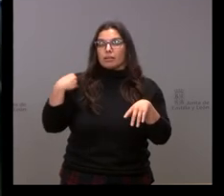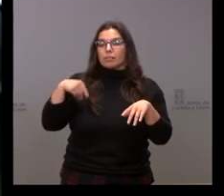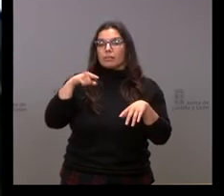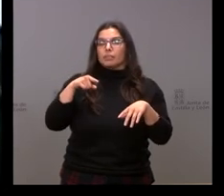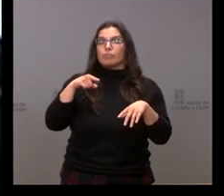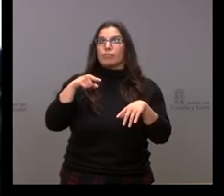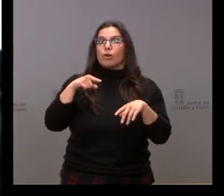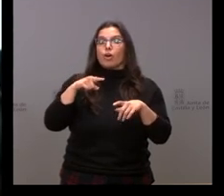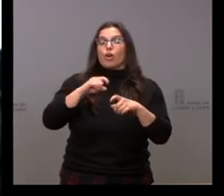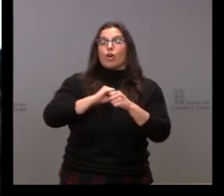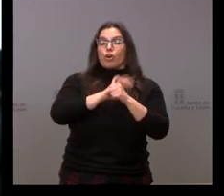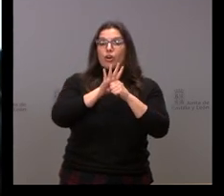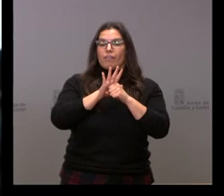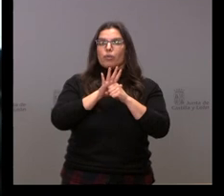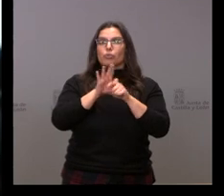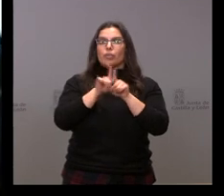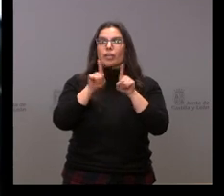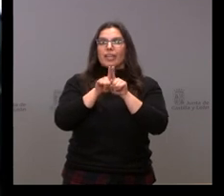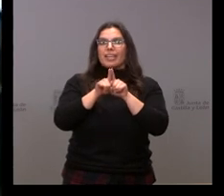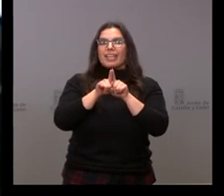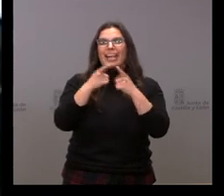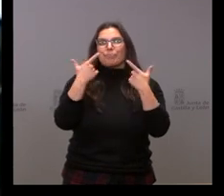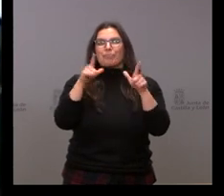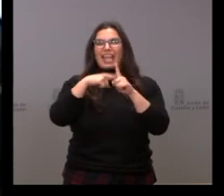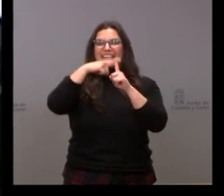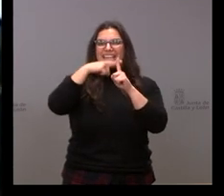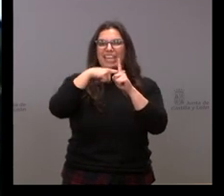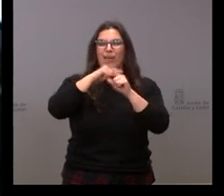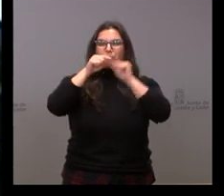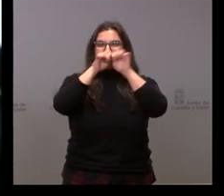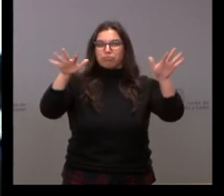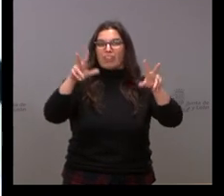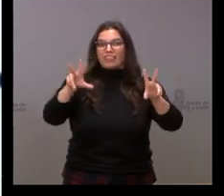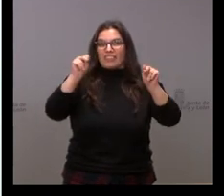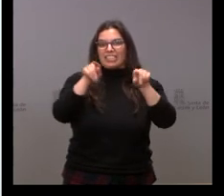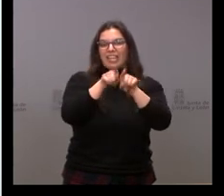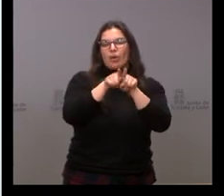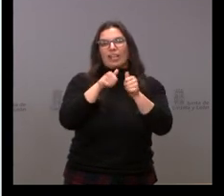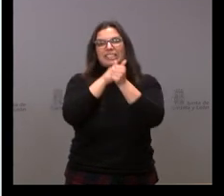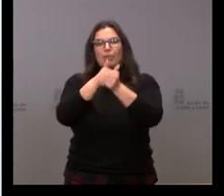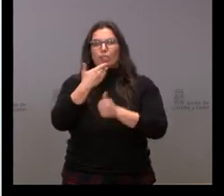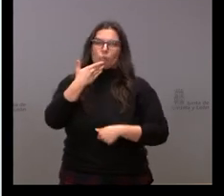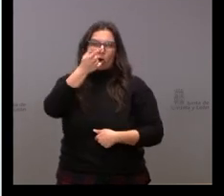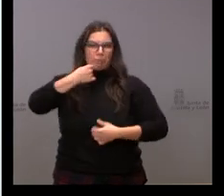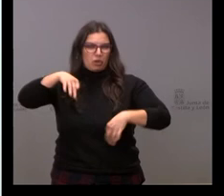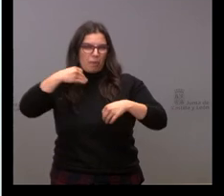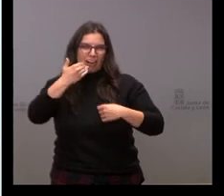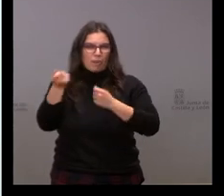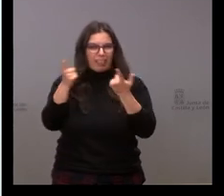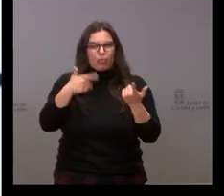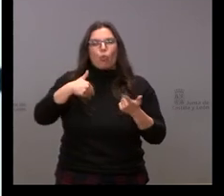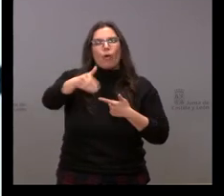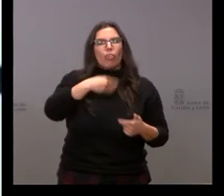endémico no sé el consejero de sanidad que piensa al respecto y cuando podría darse esta situación aquí en españa gracias